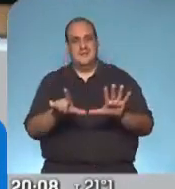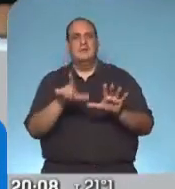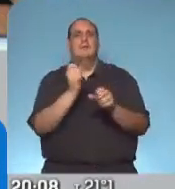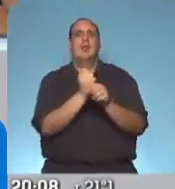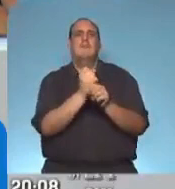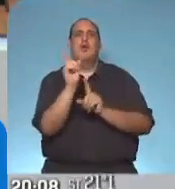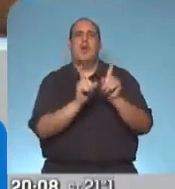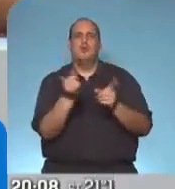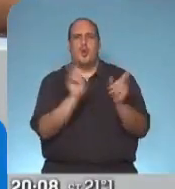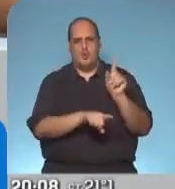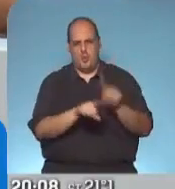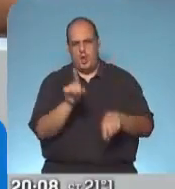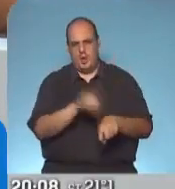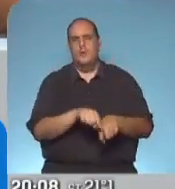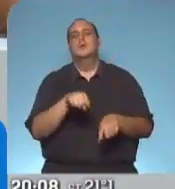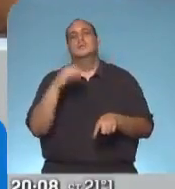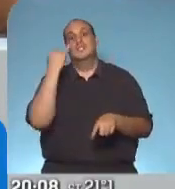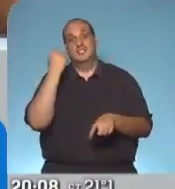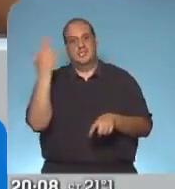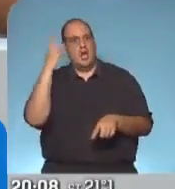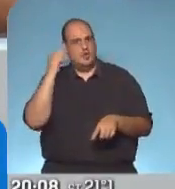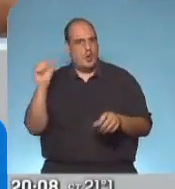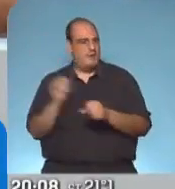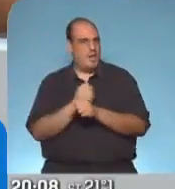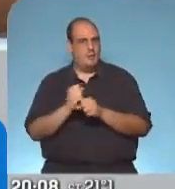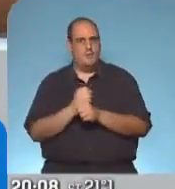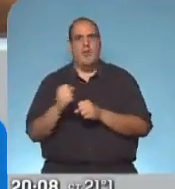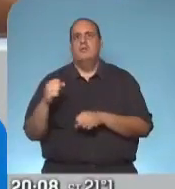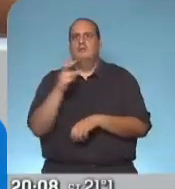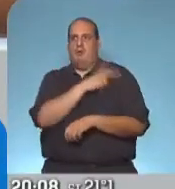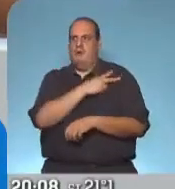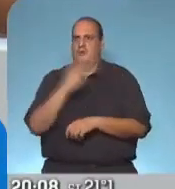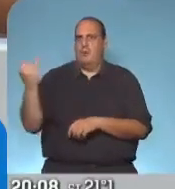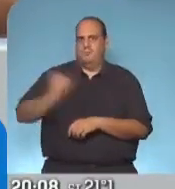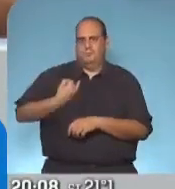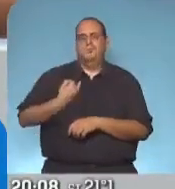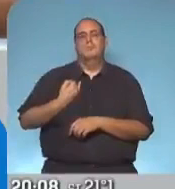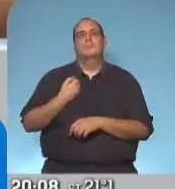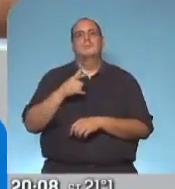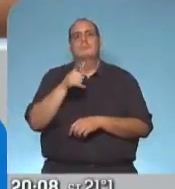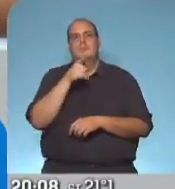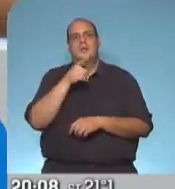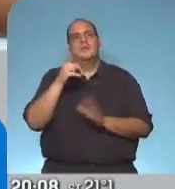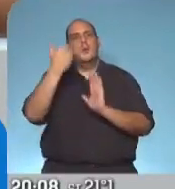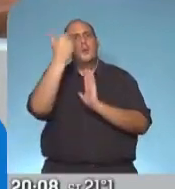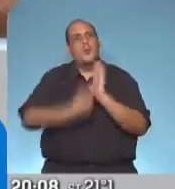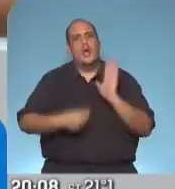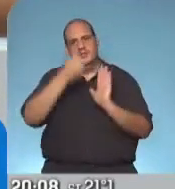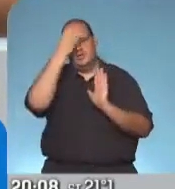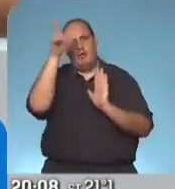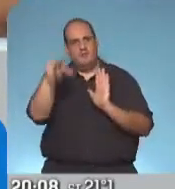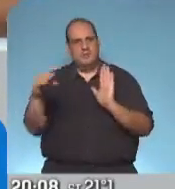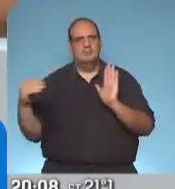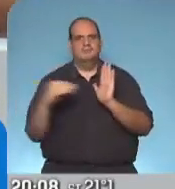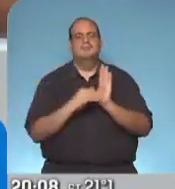a ir viendo una por una. Ya son 9. Ajá. Hace un rato me confirmaron desde Jefatura que se está esperando un nuevo anuncio en el boletín oficial con 9 provincias